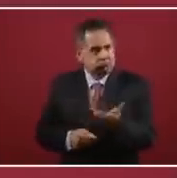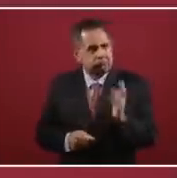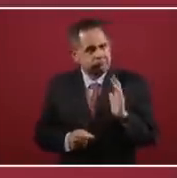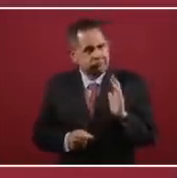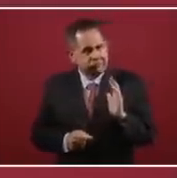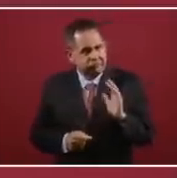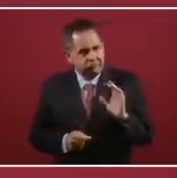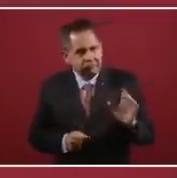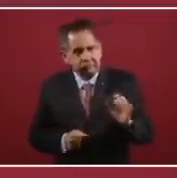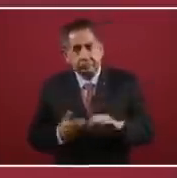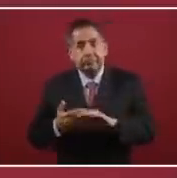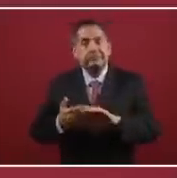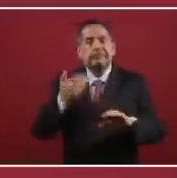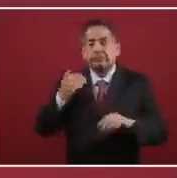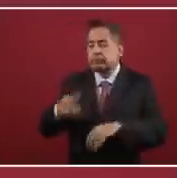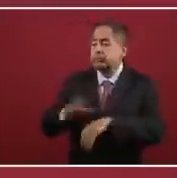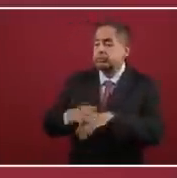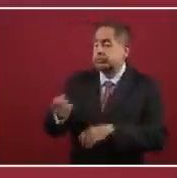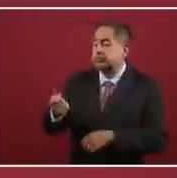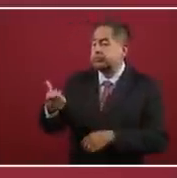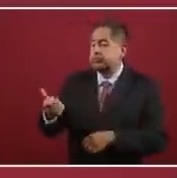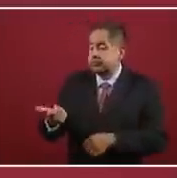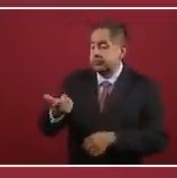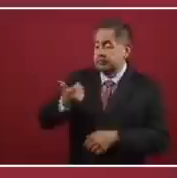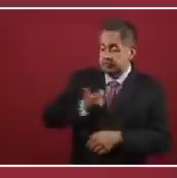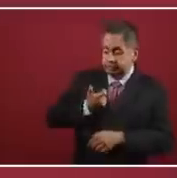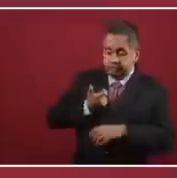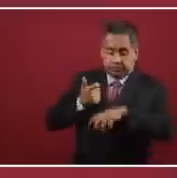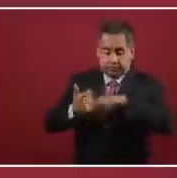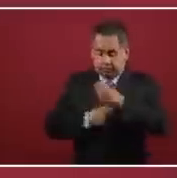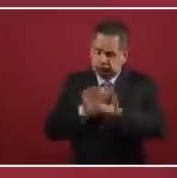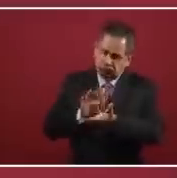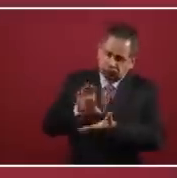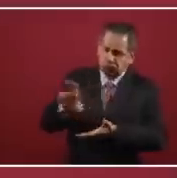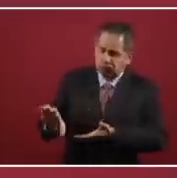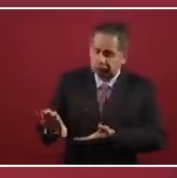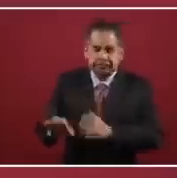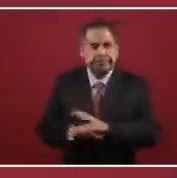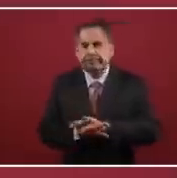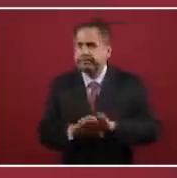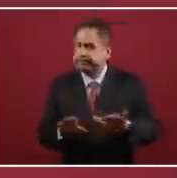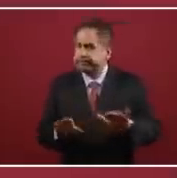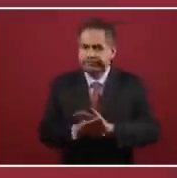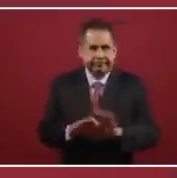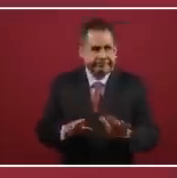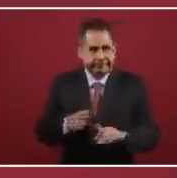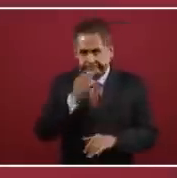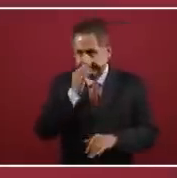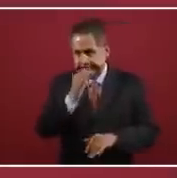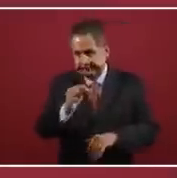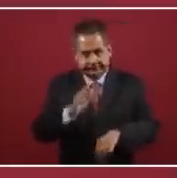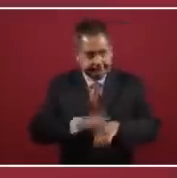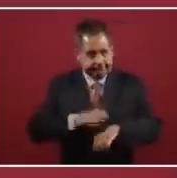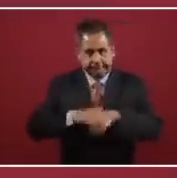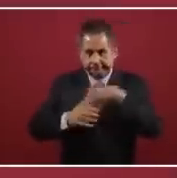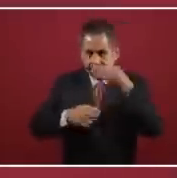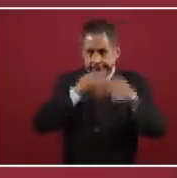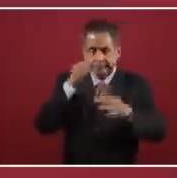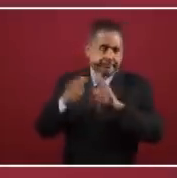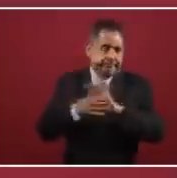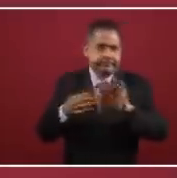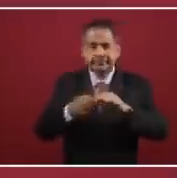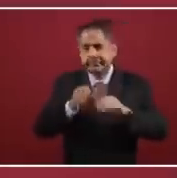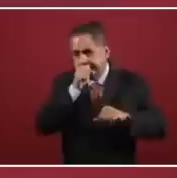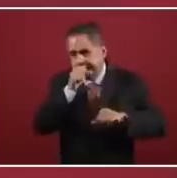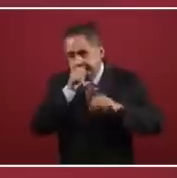un anticipo o tienen que entregar una cantidad. Aprovechamos los micrófonos, ya se ha hecho muchísima publicidad y